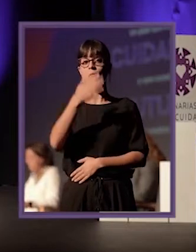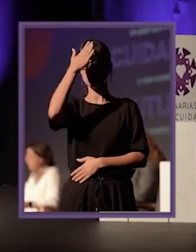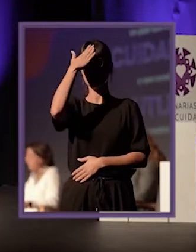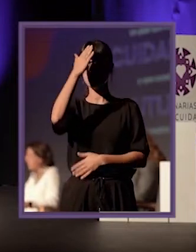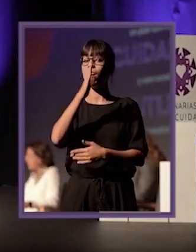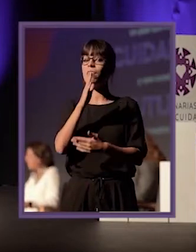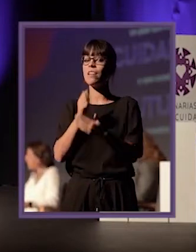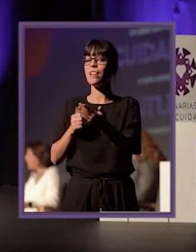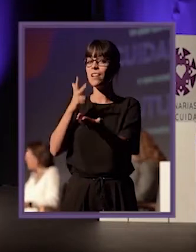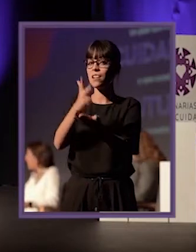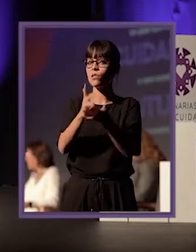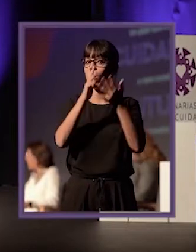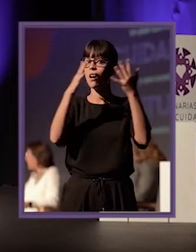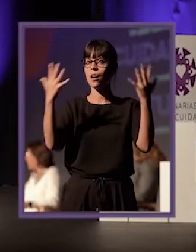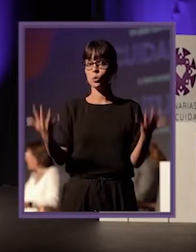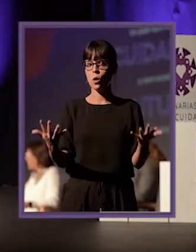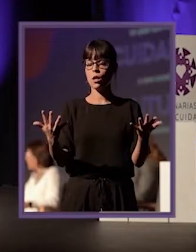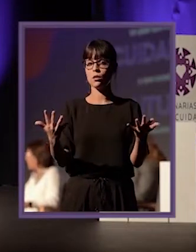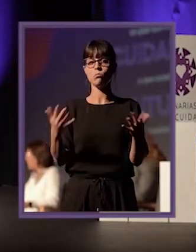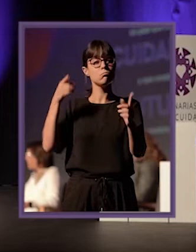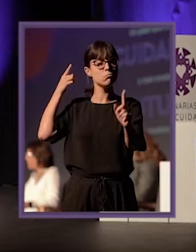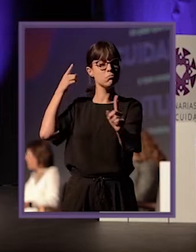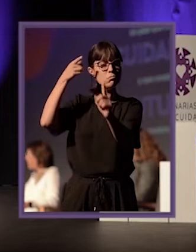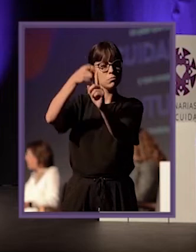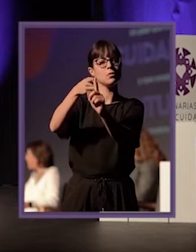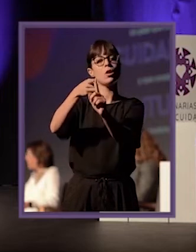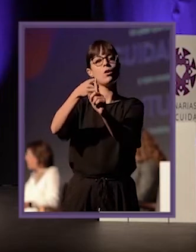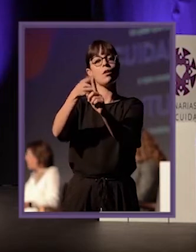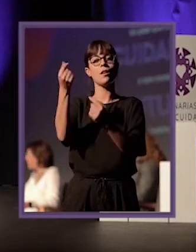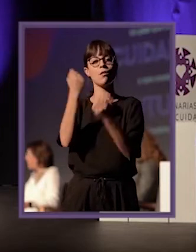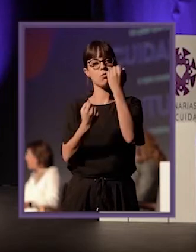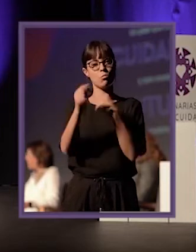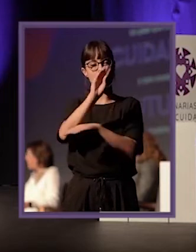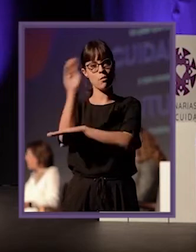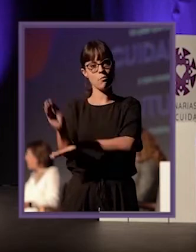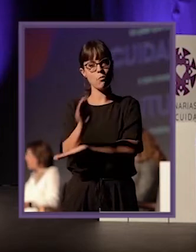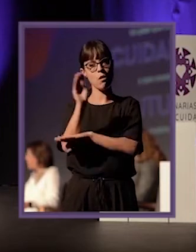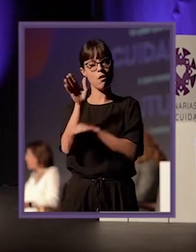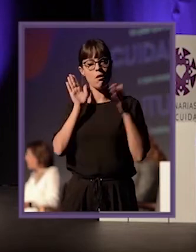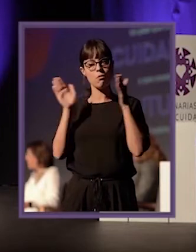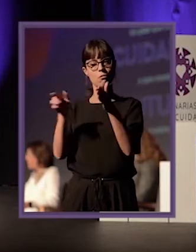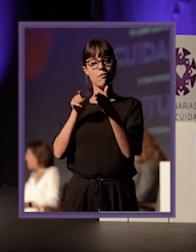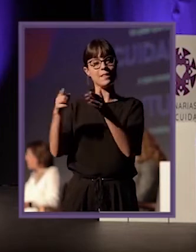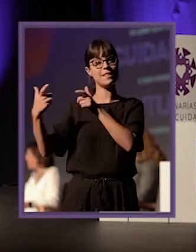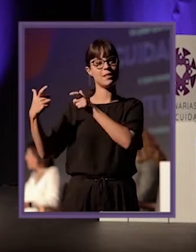ahora los países es apostar por la economía de los cuidados como un